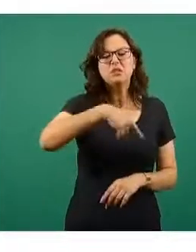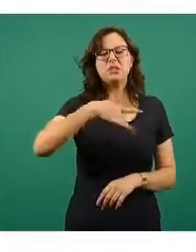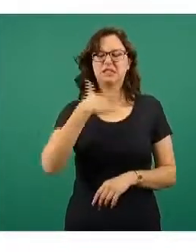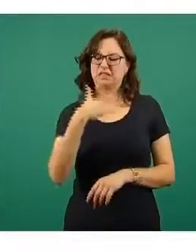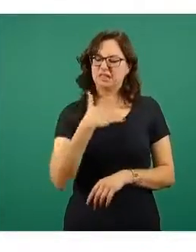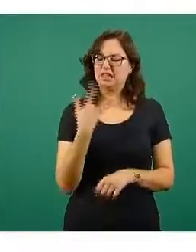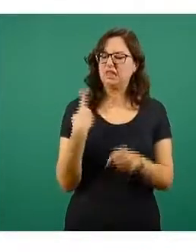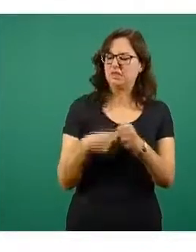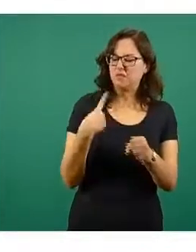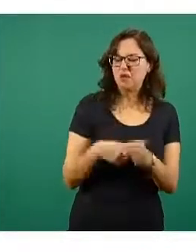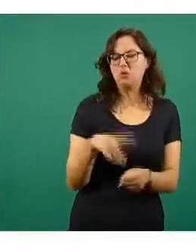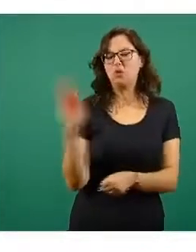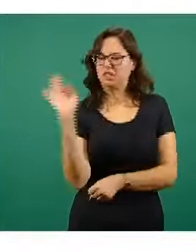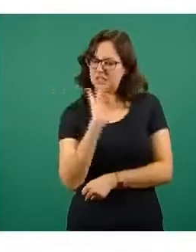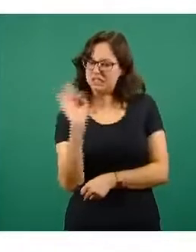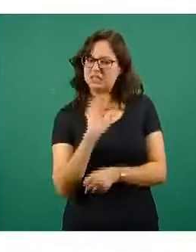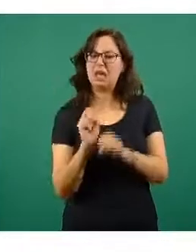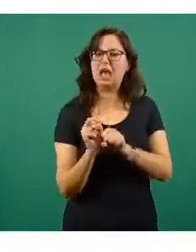cuales